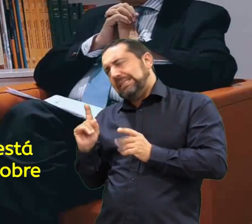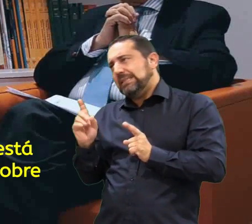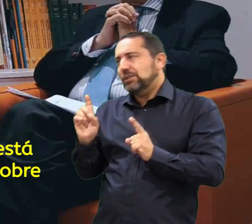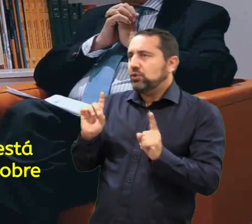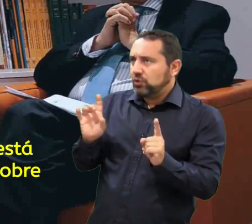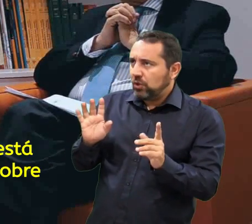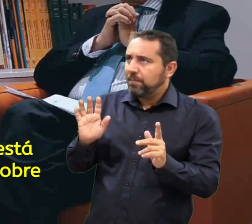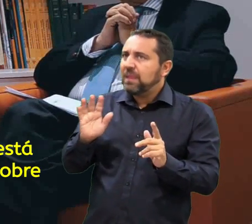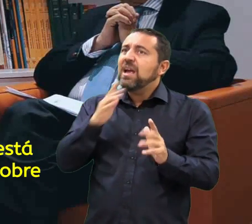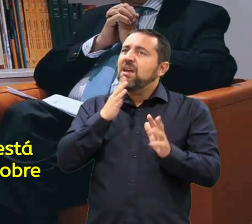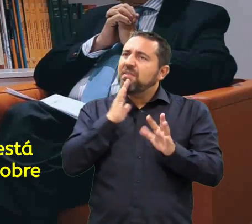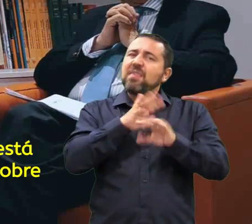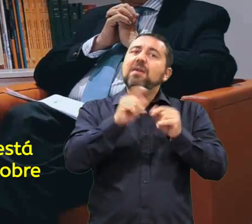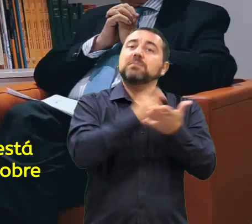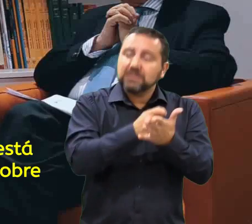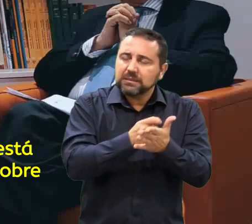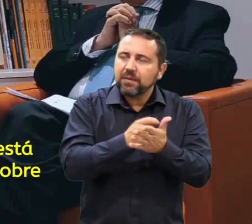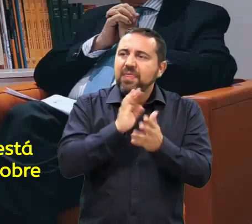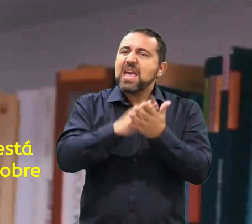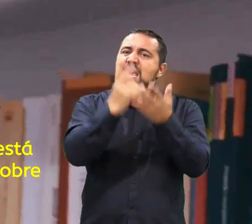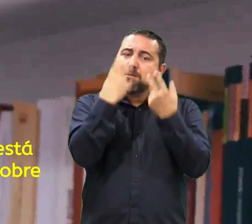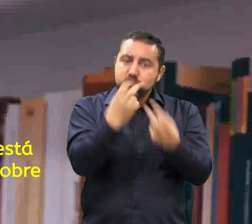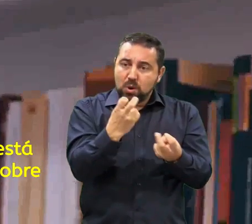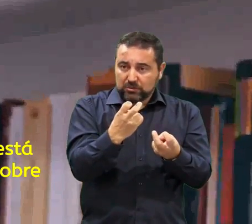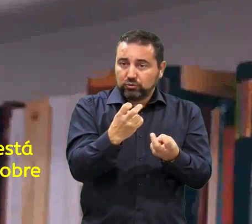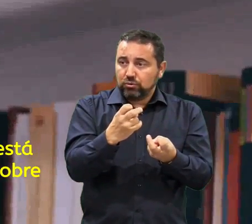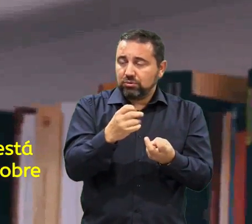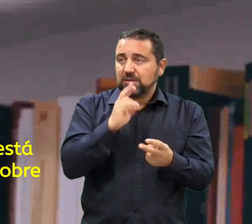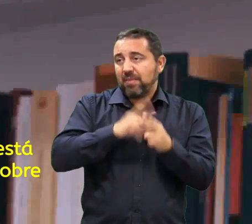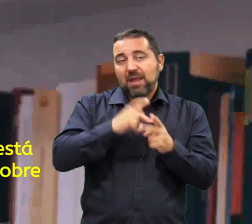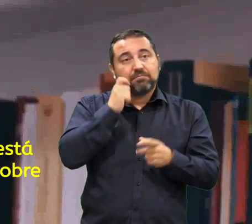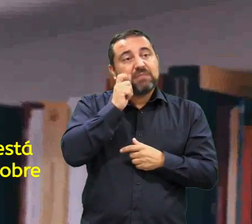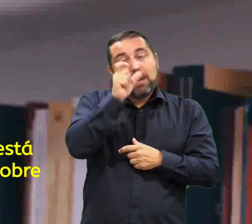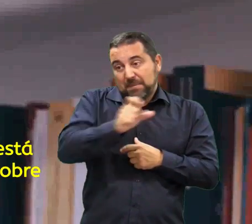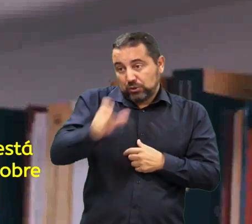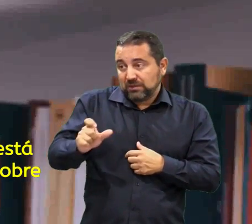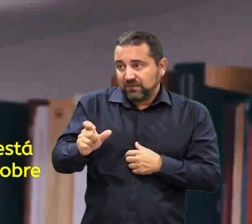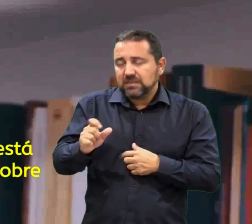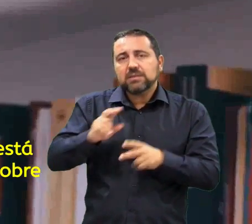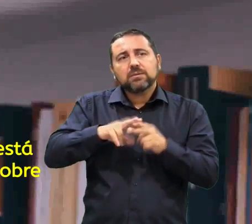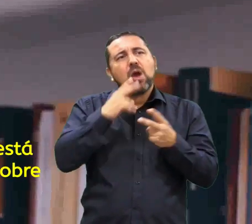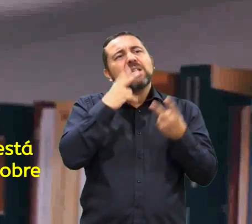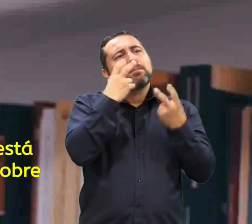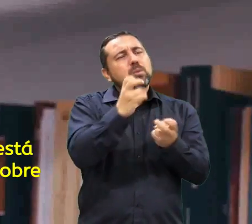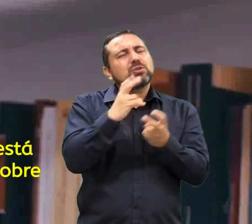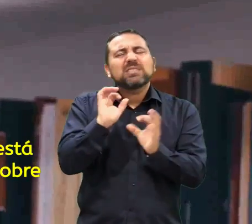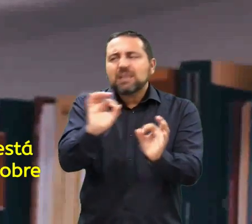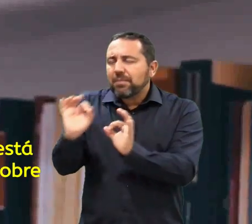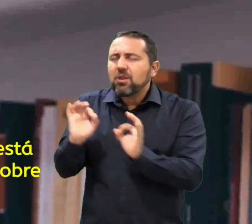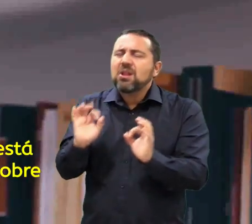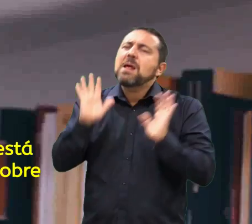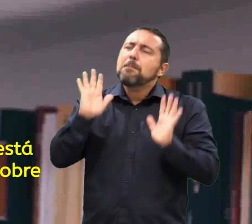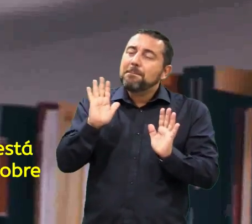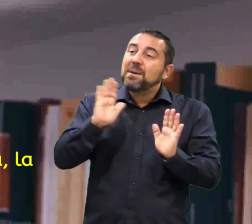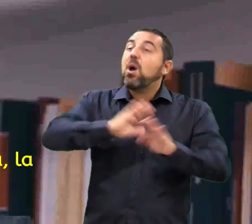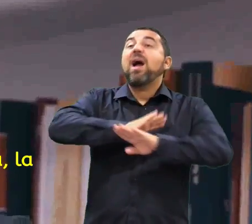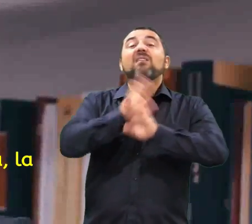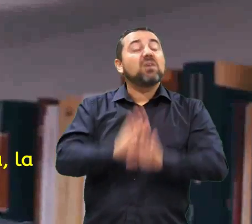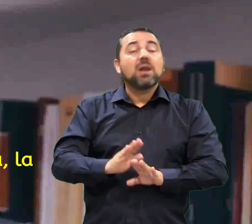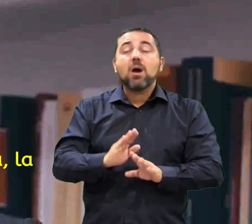Es decir, la dación en pago está prevista tanto en el impuesto sobre la renta de las personas físicas como en el impuesto sobre